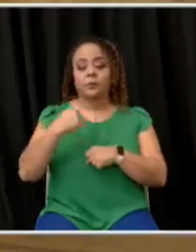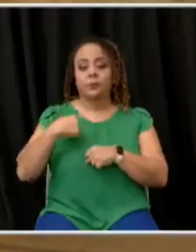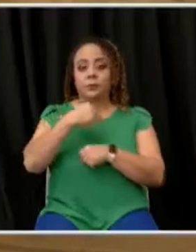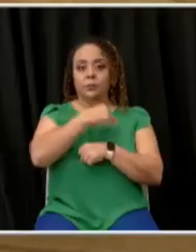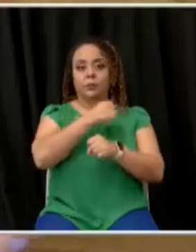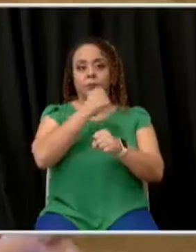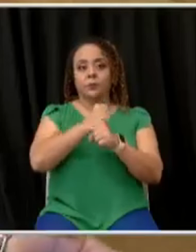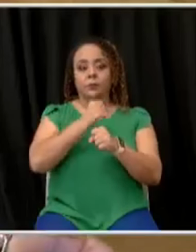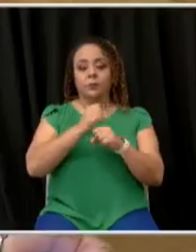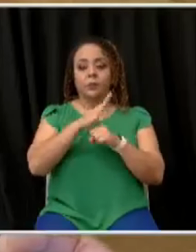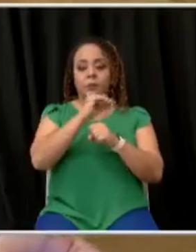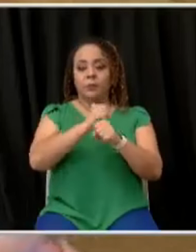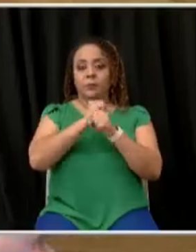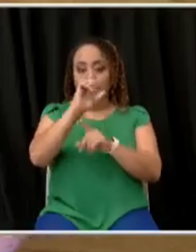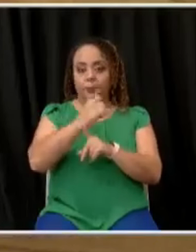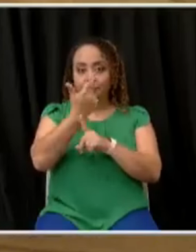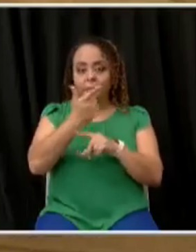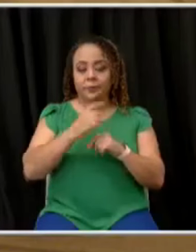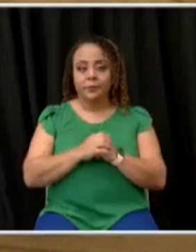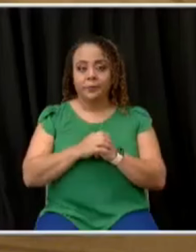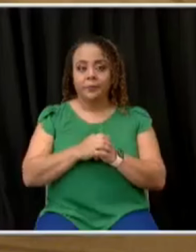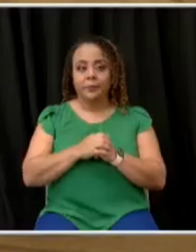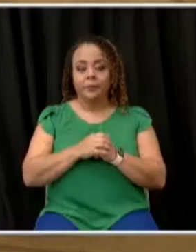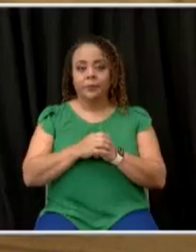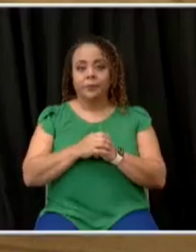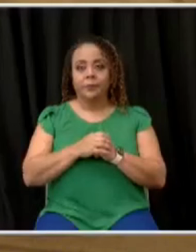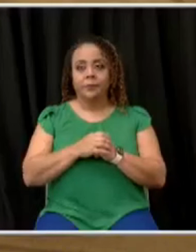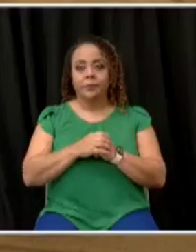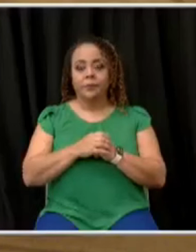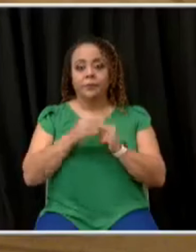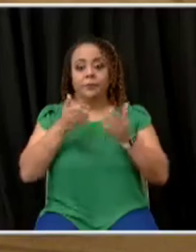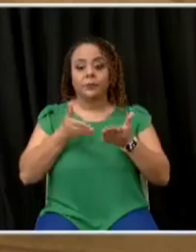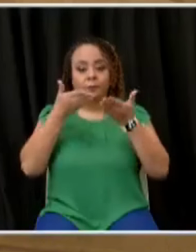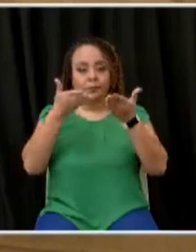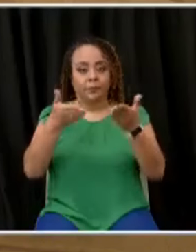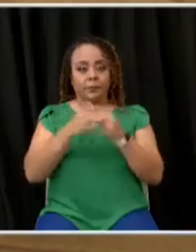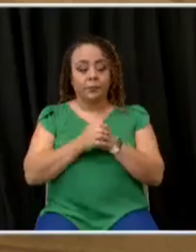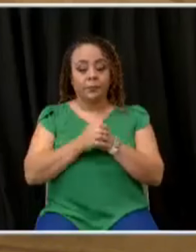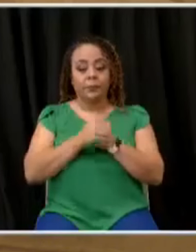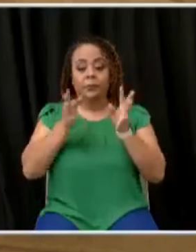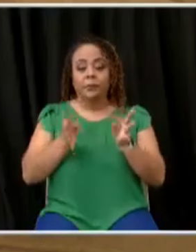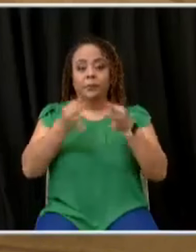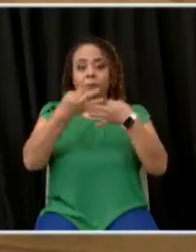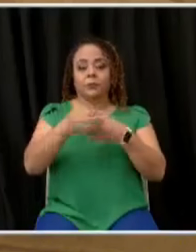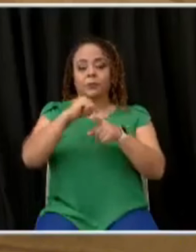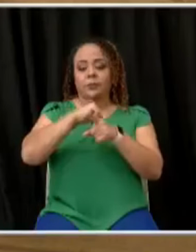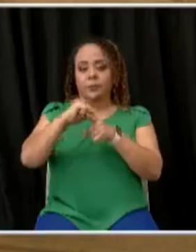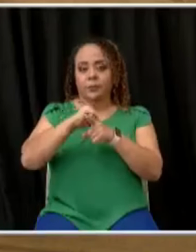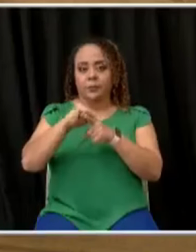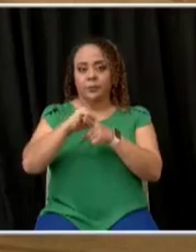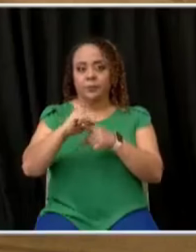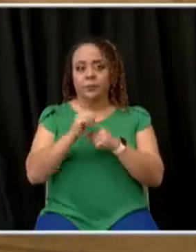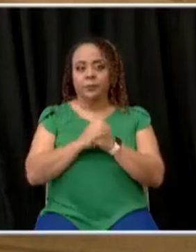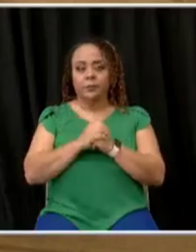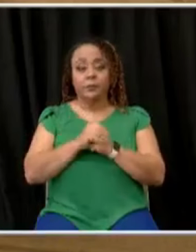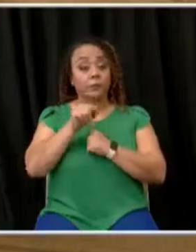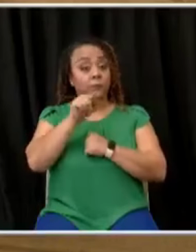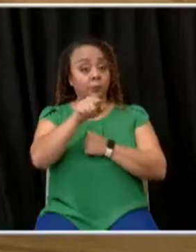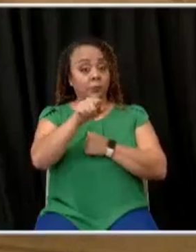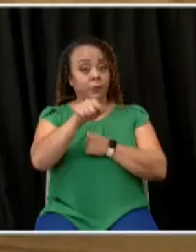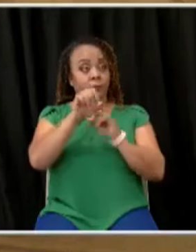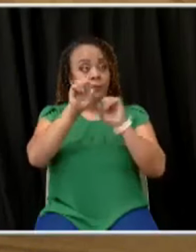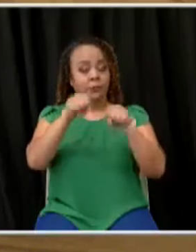de Trabajo y Seguridad Social le estará brindando un taller de capacitación donde usted